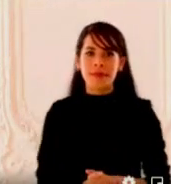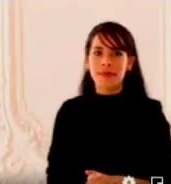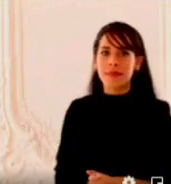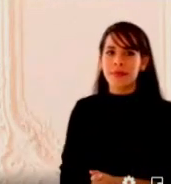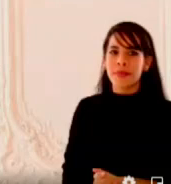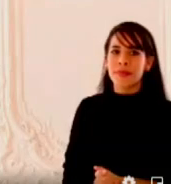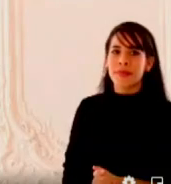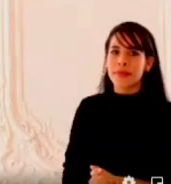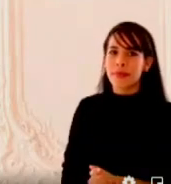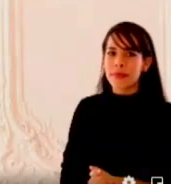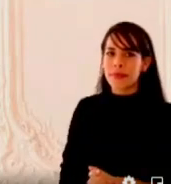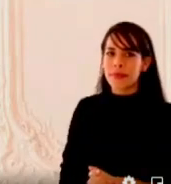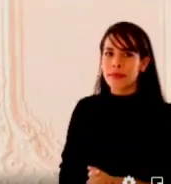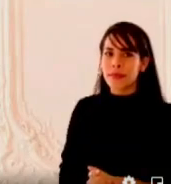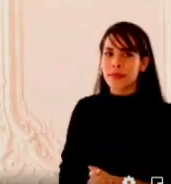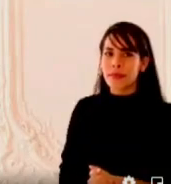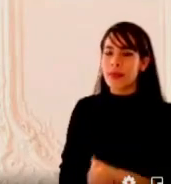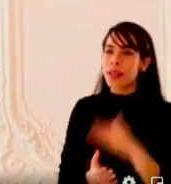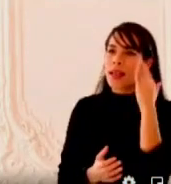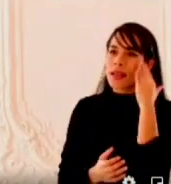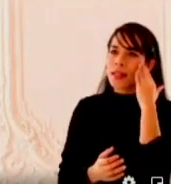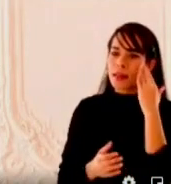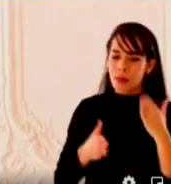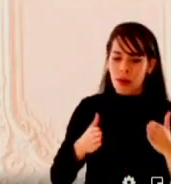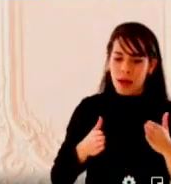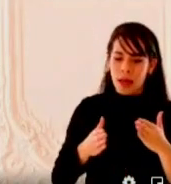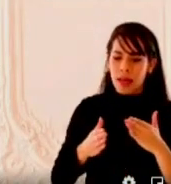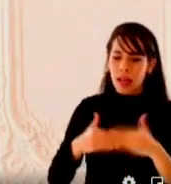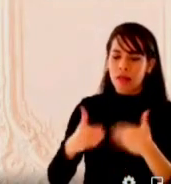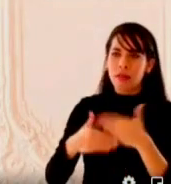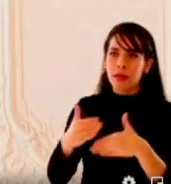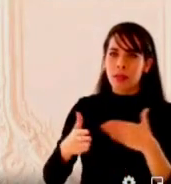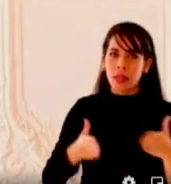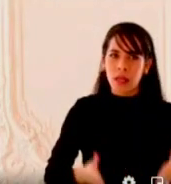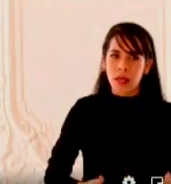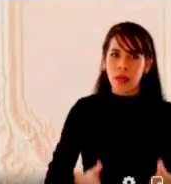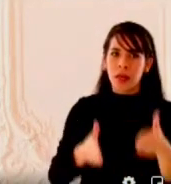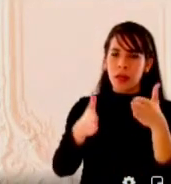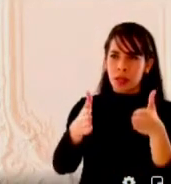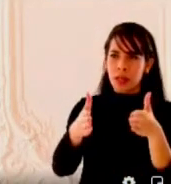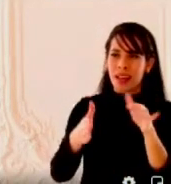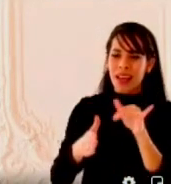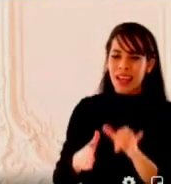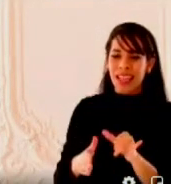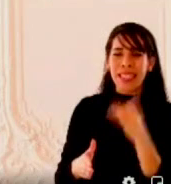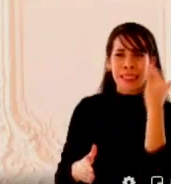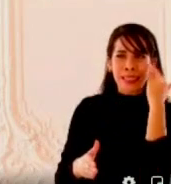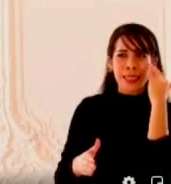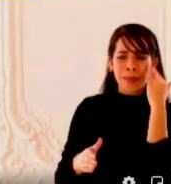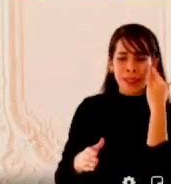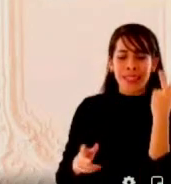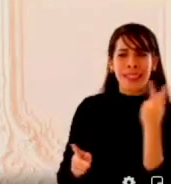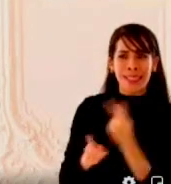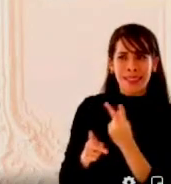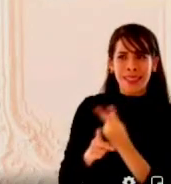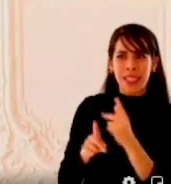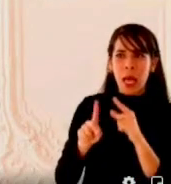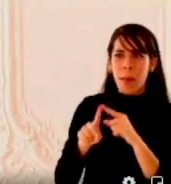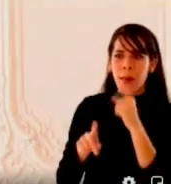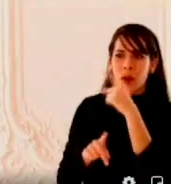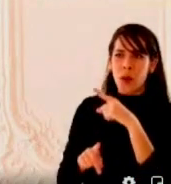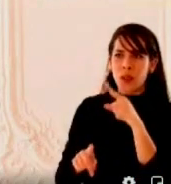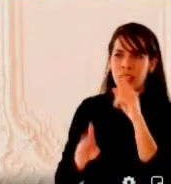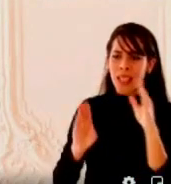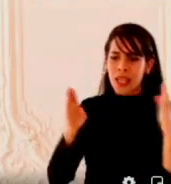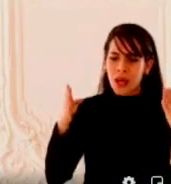el asunto del deshielo de las carreteras, que están bastante, bastante malitos, si van a considerar retomar los convenios con